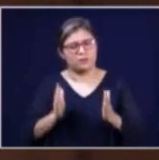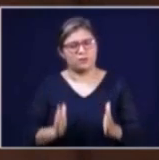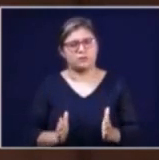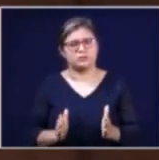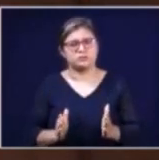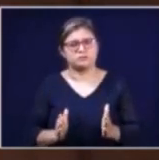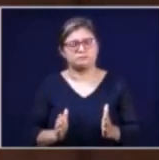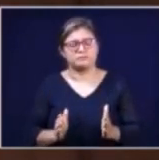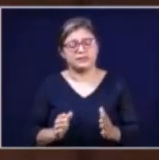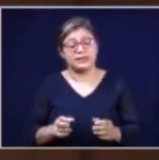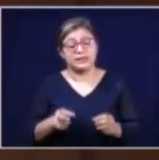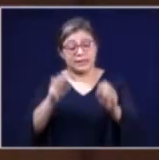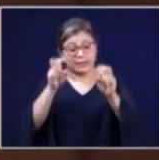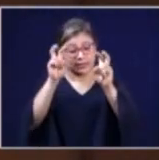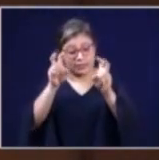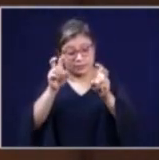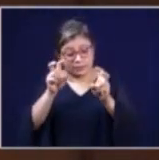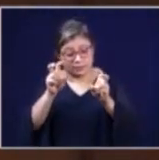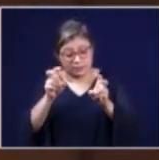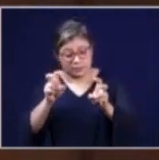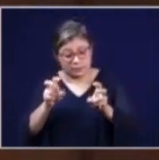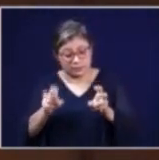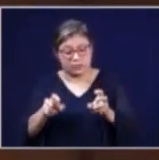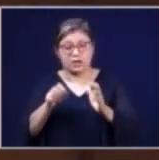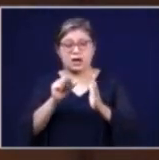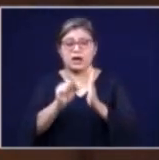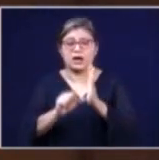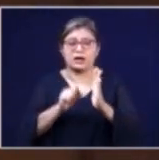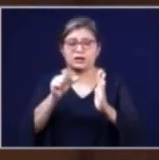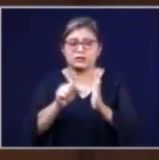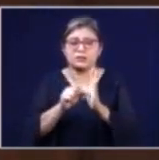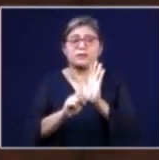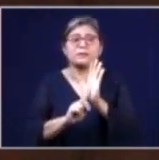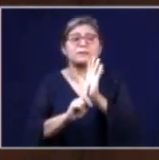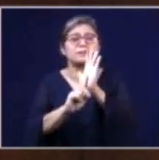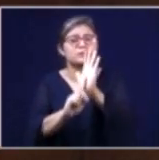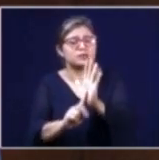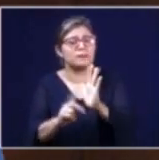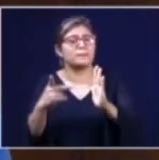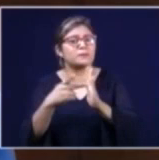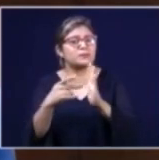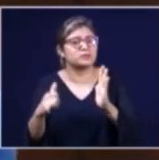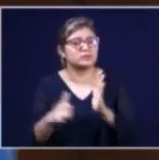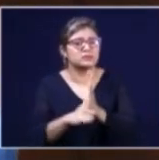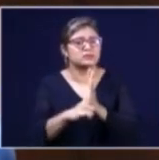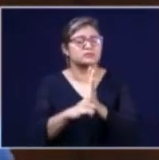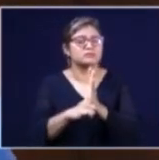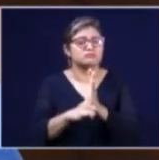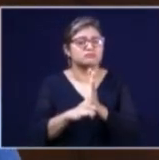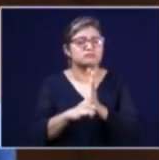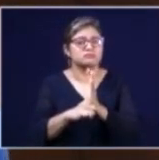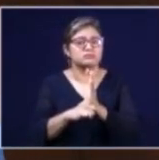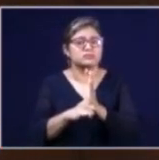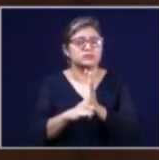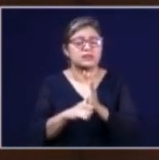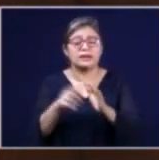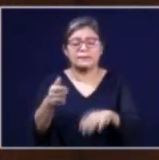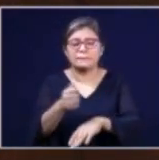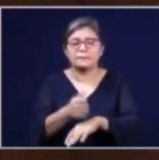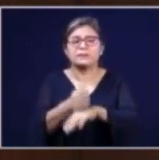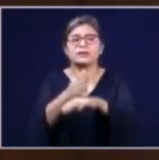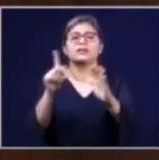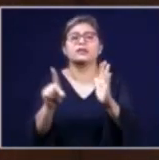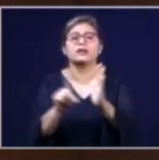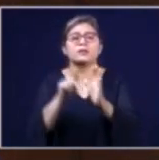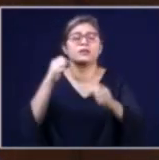Revisemos los artículos que se han planteado en los decretos y en el proyecto de ley, y si cumplen con esos preceptos de principios de derecho del